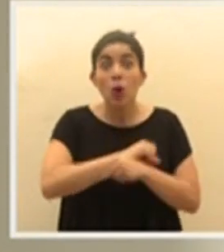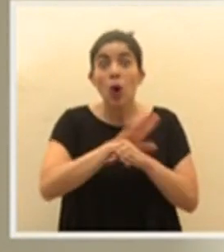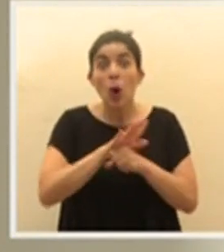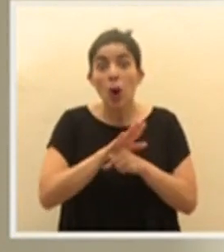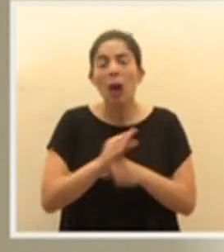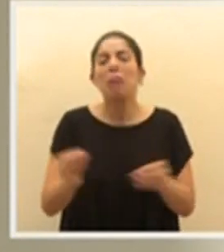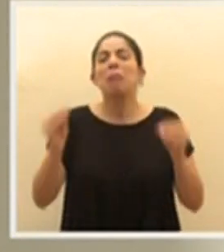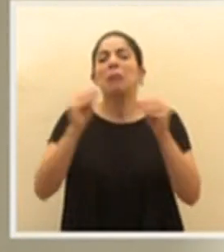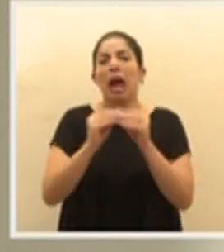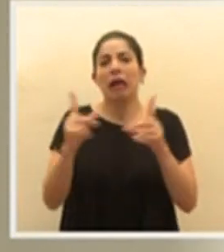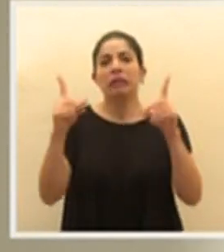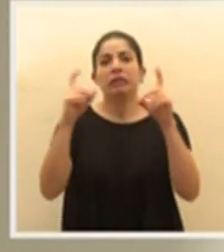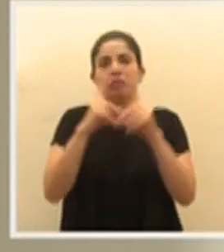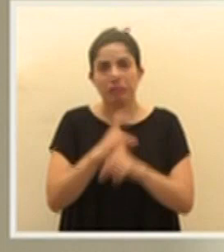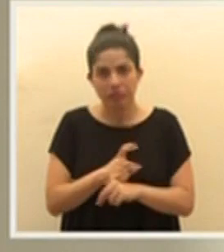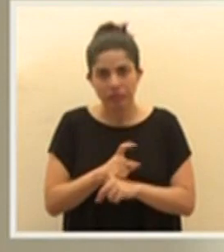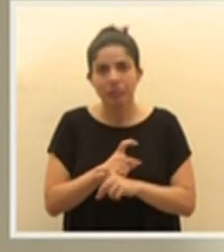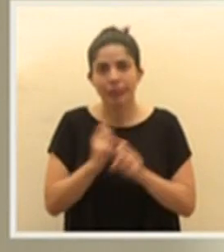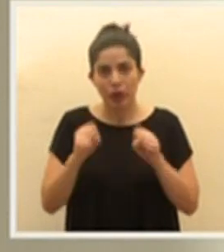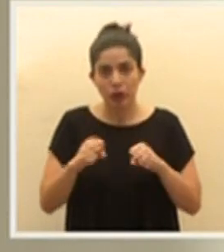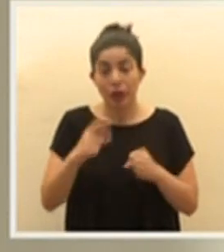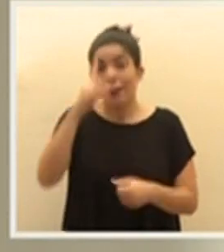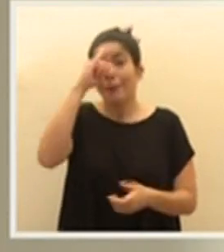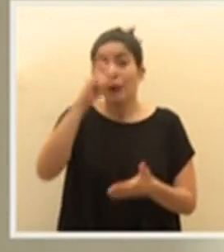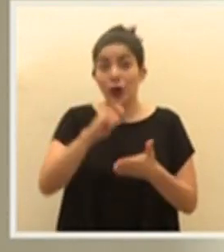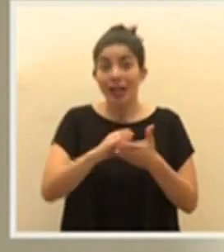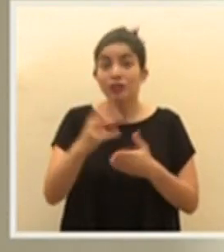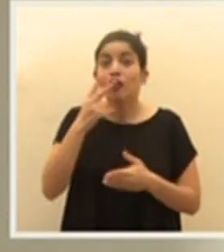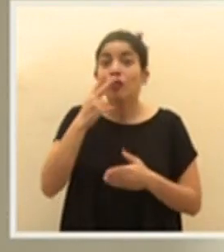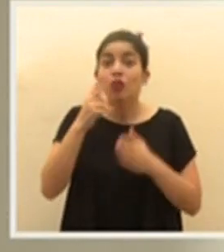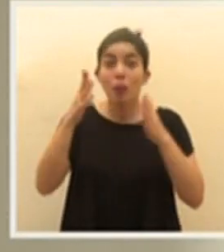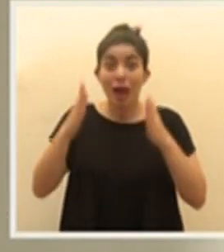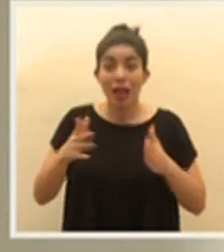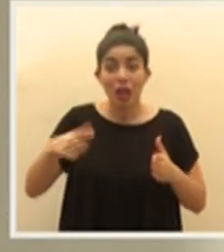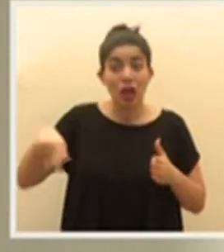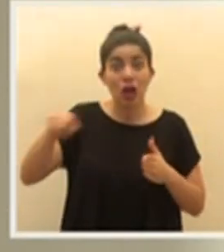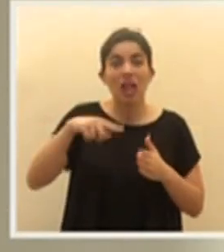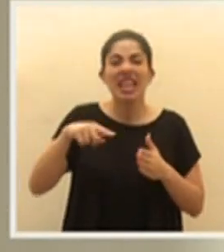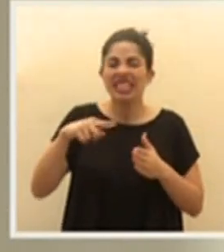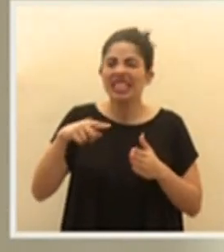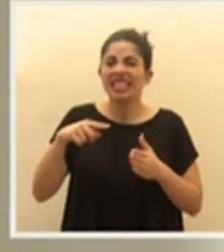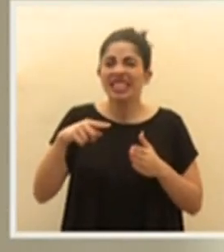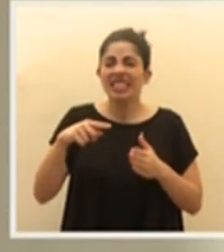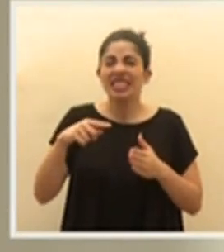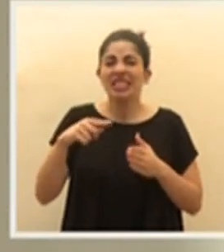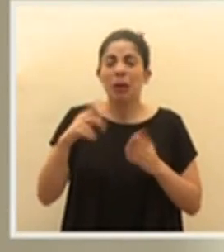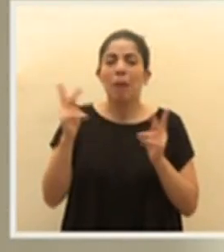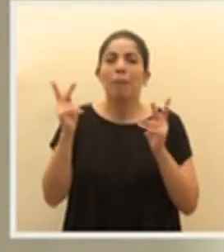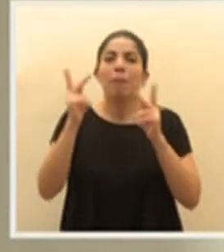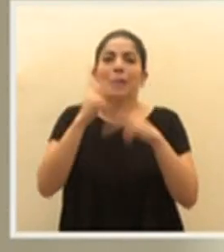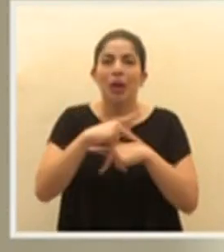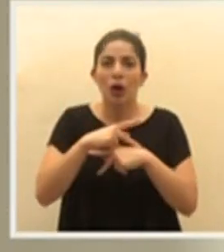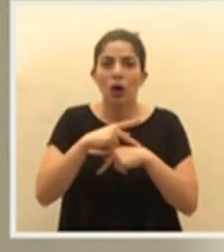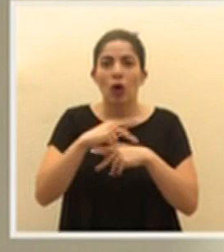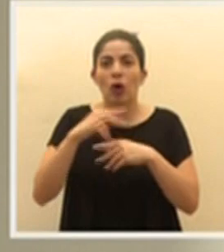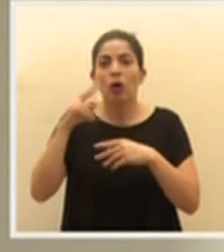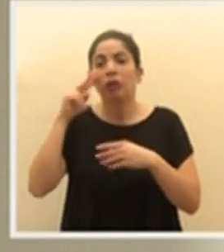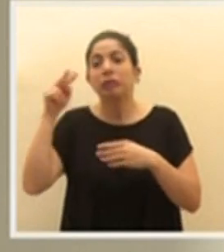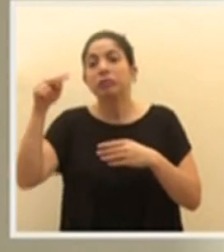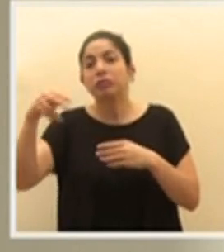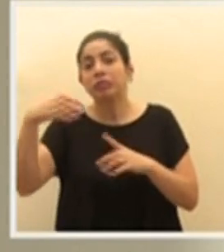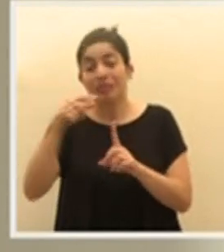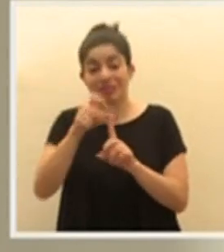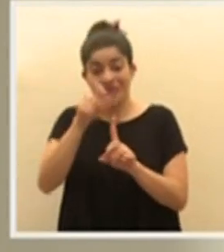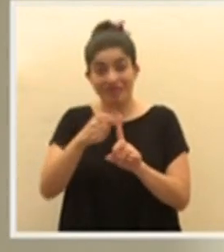COVID-19. Y por lo tanto, los fumadores tienden a tener un peor pronóstico de